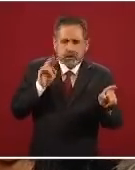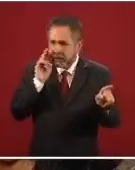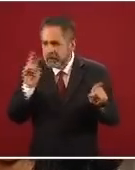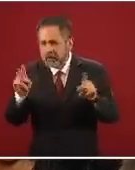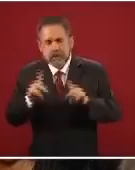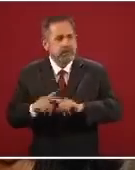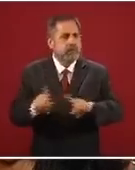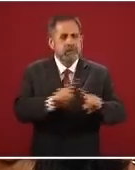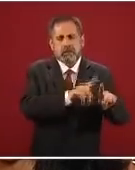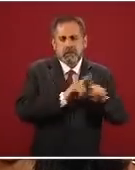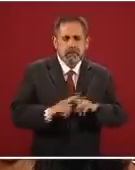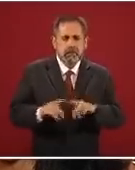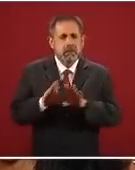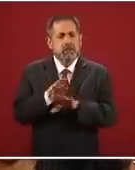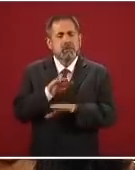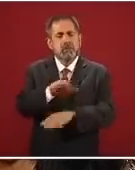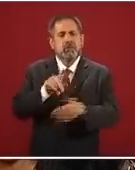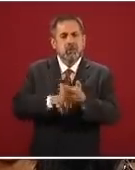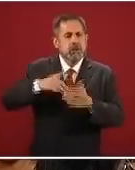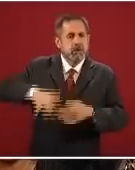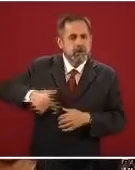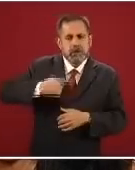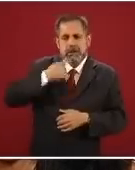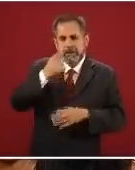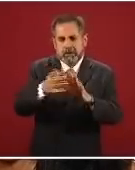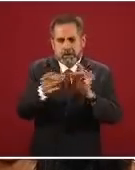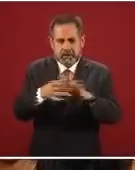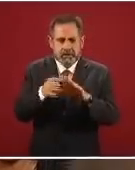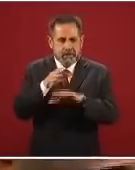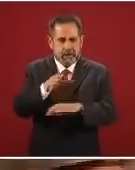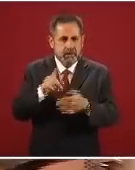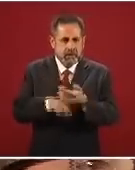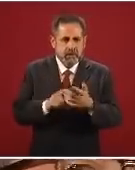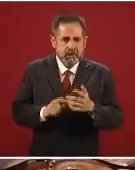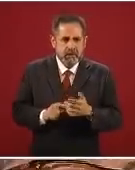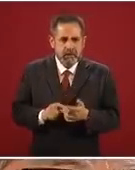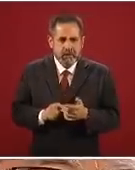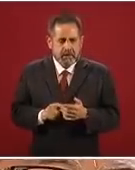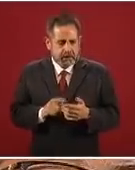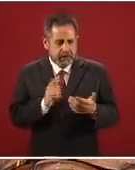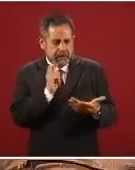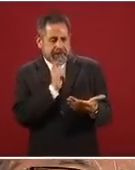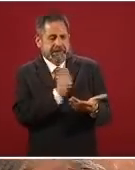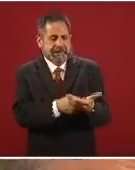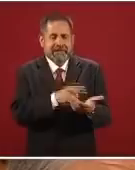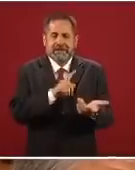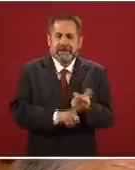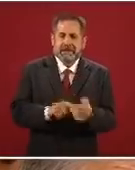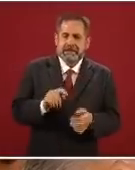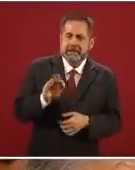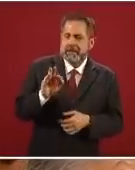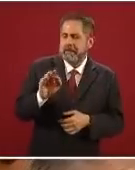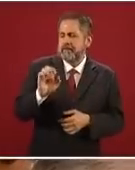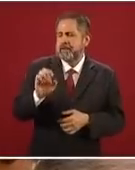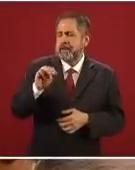sociales muchas versiones con respecto a lo que usted mencionó de la de tipificar el feminicidio.